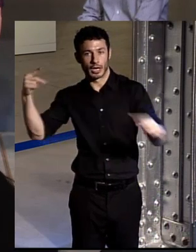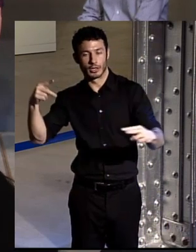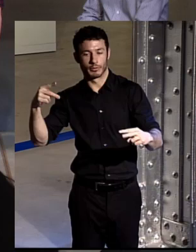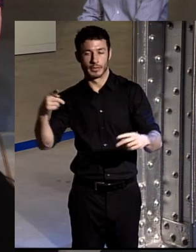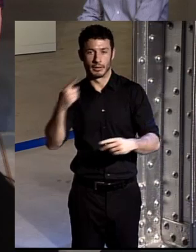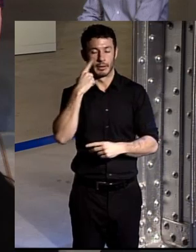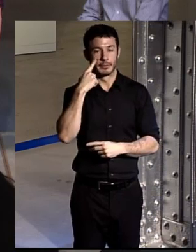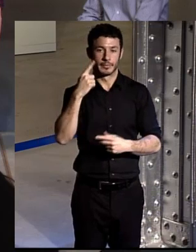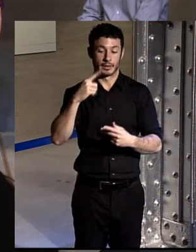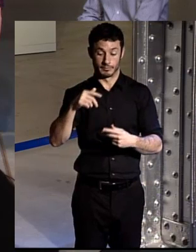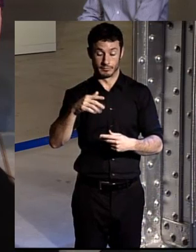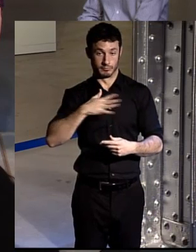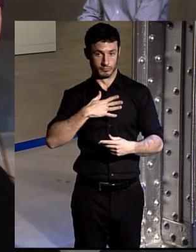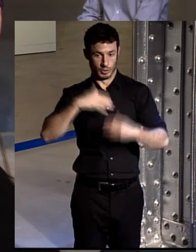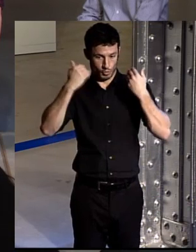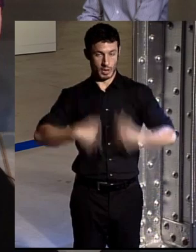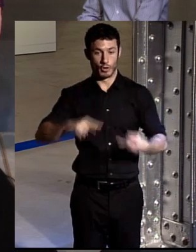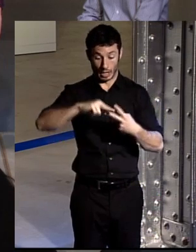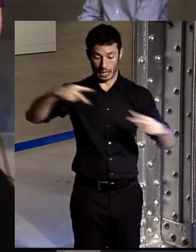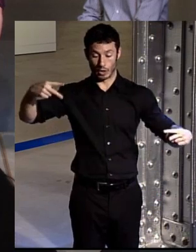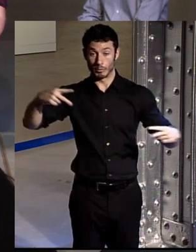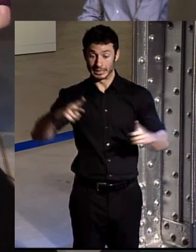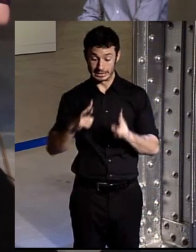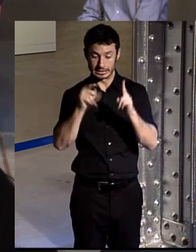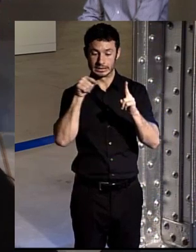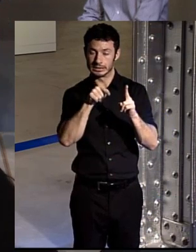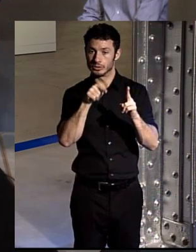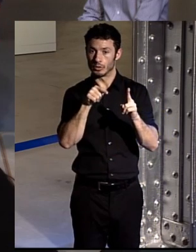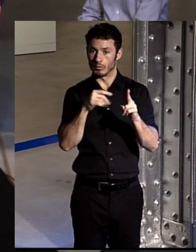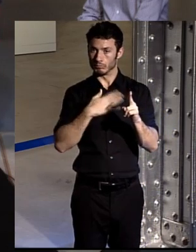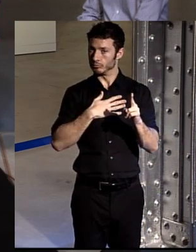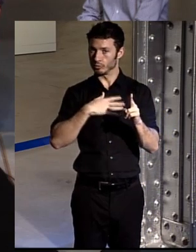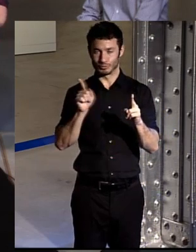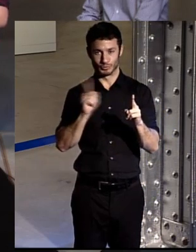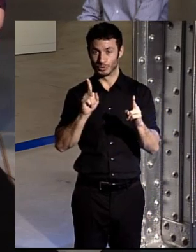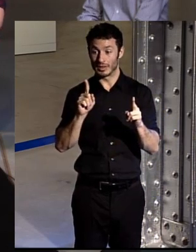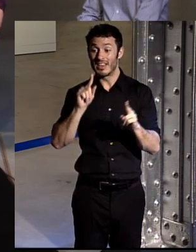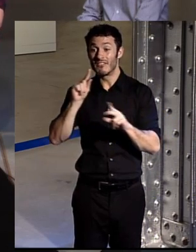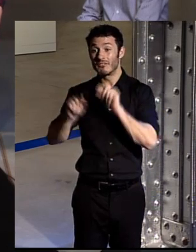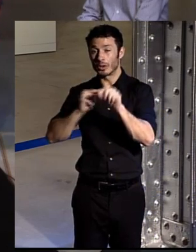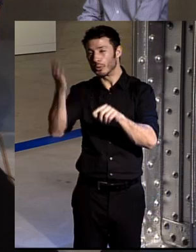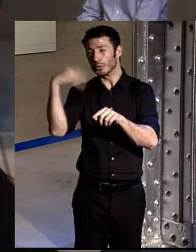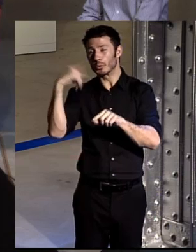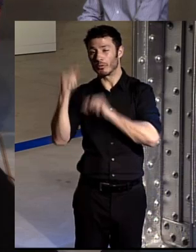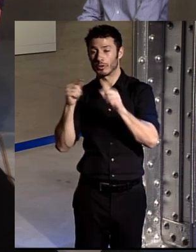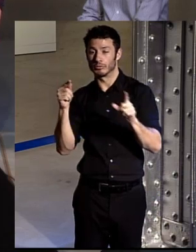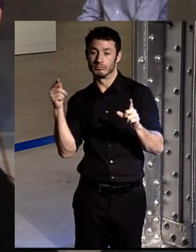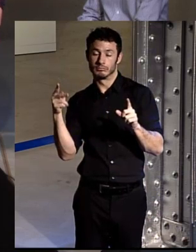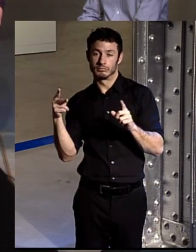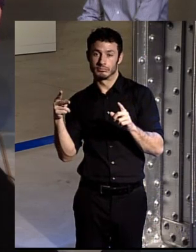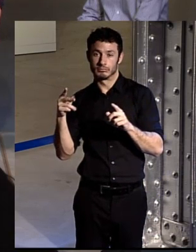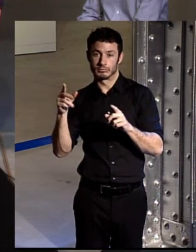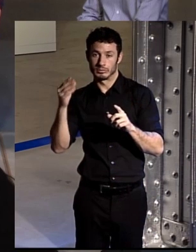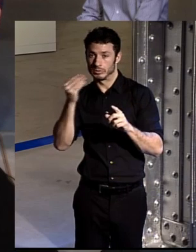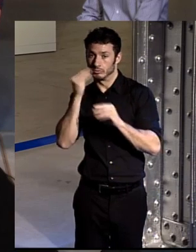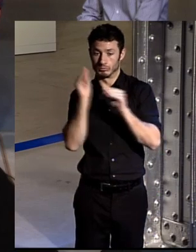nosotros hay trocitos que no son nuestros, son de virus que tuvieron nuestros antepasados o de virus que nos han infectado en nuestra infancia o hace 15